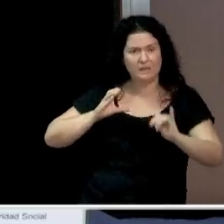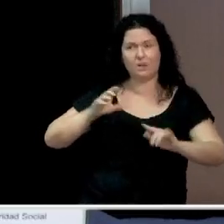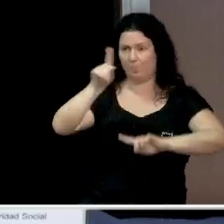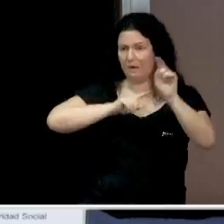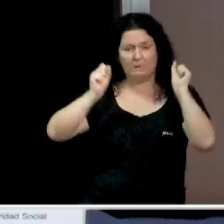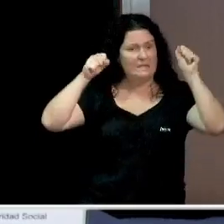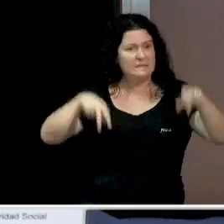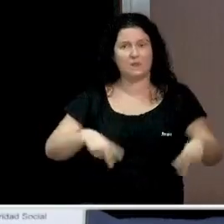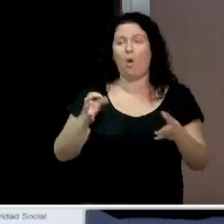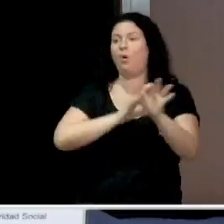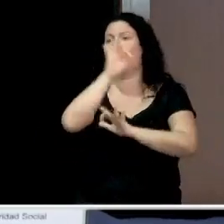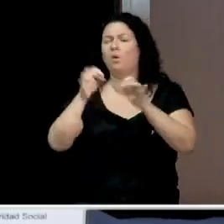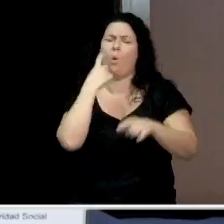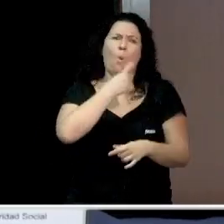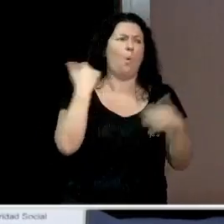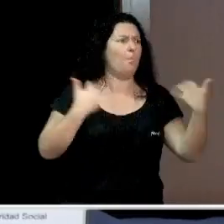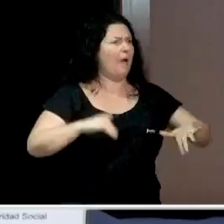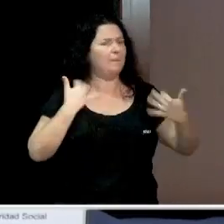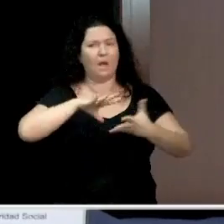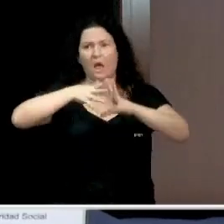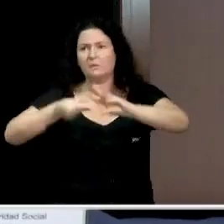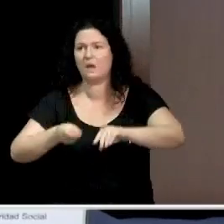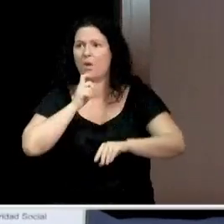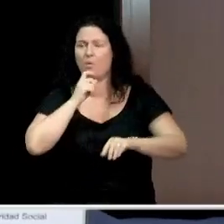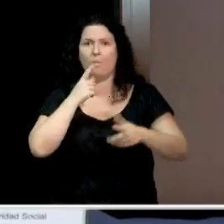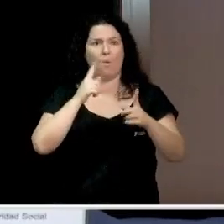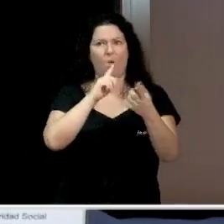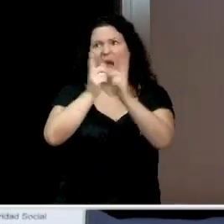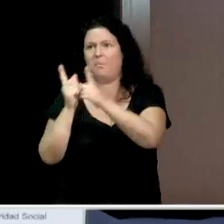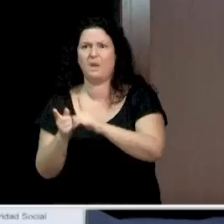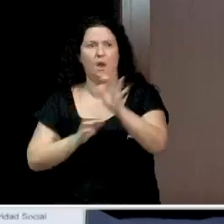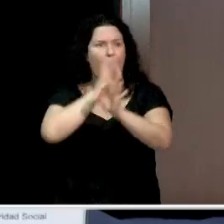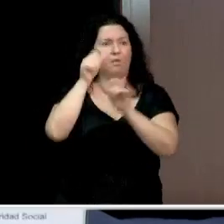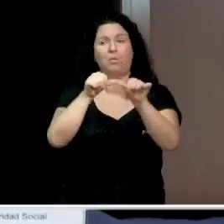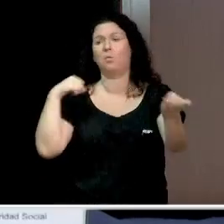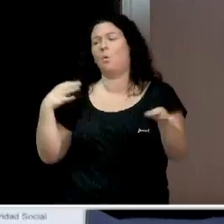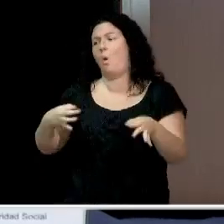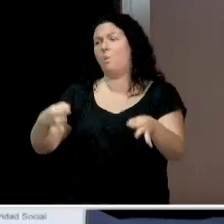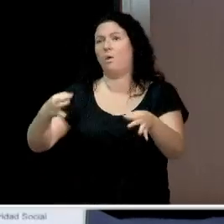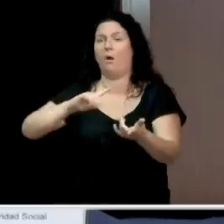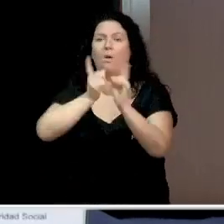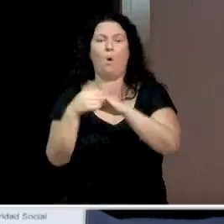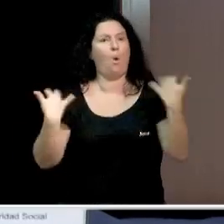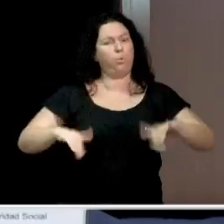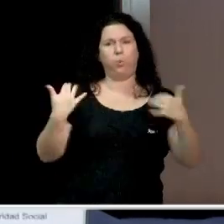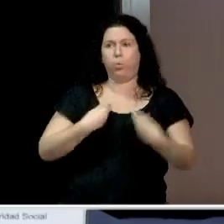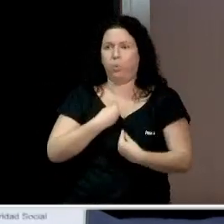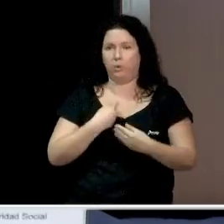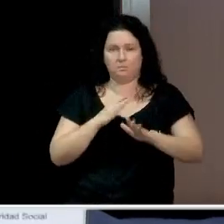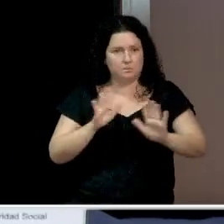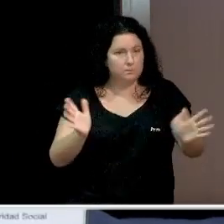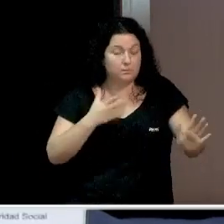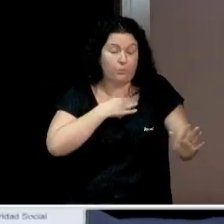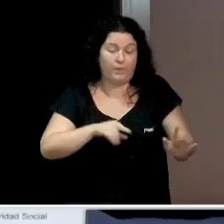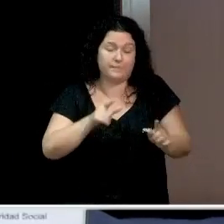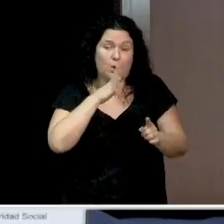la dificultad organizativa que puede suponer el tener que introducir cambios, ¿no?, en el modelo de trabajo, etcétera, sea por lo que sea o por un conjunto